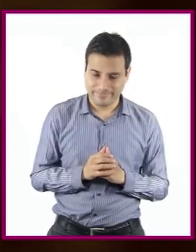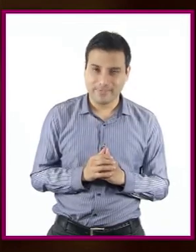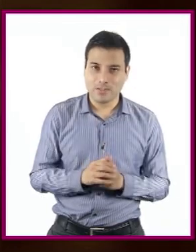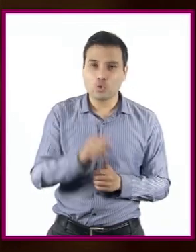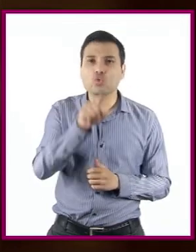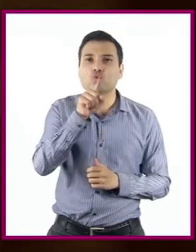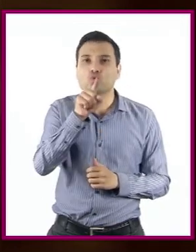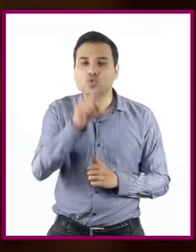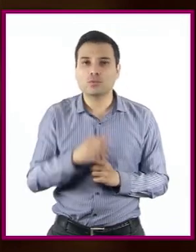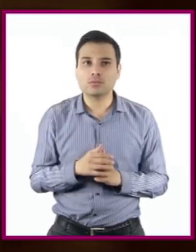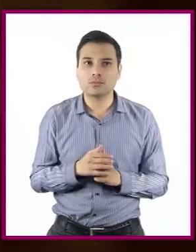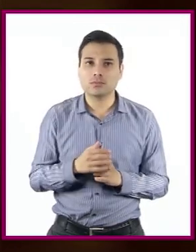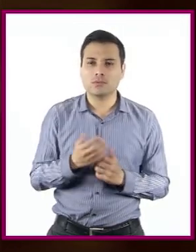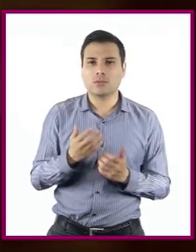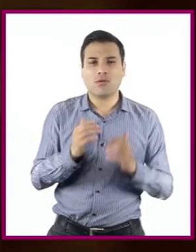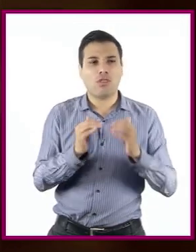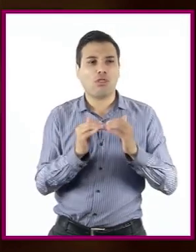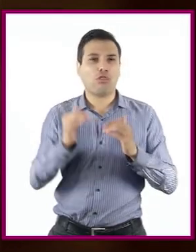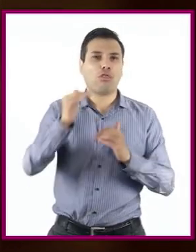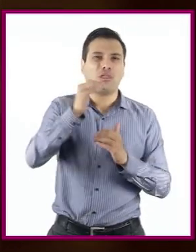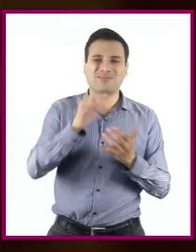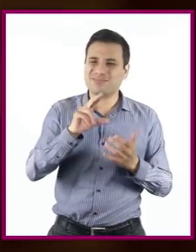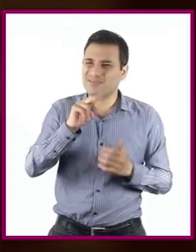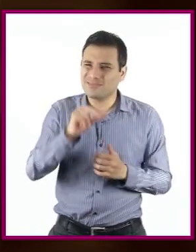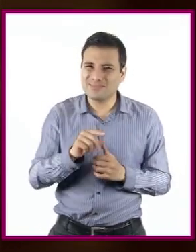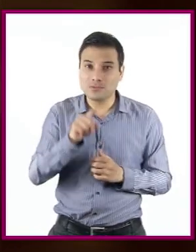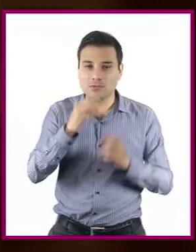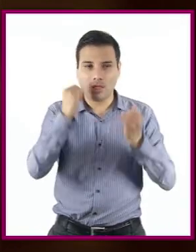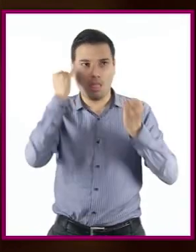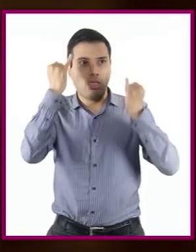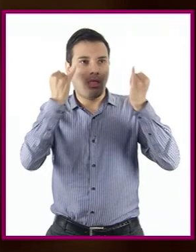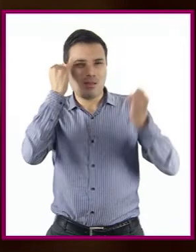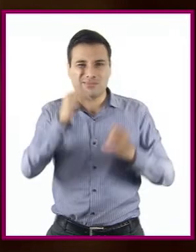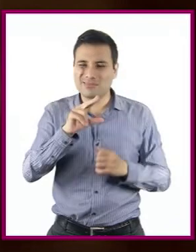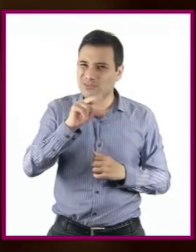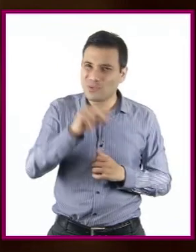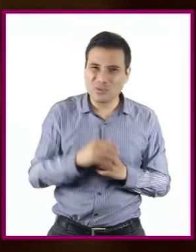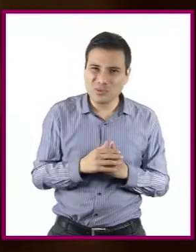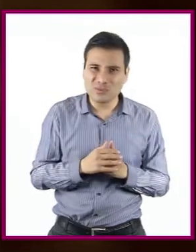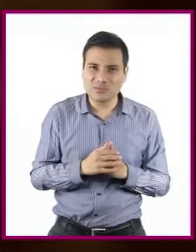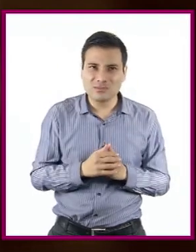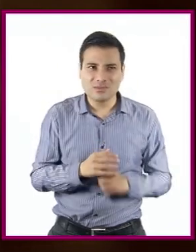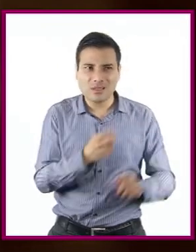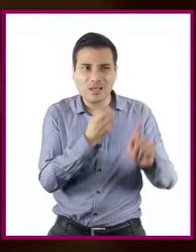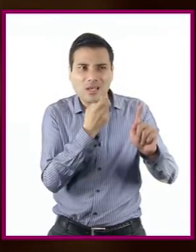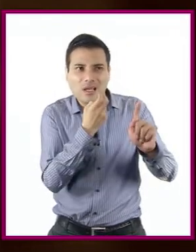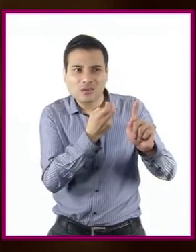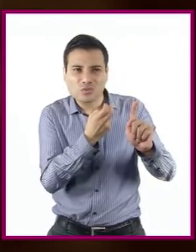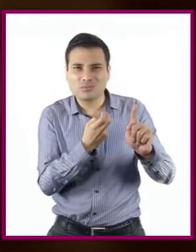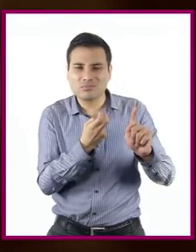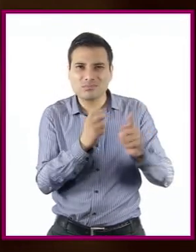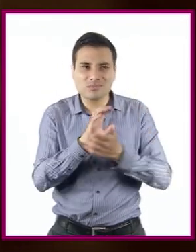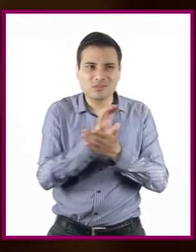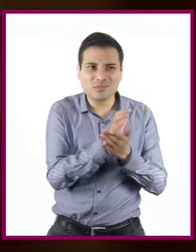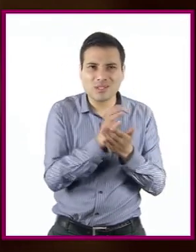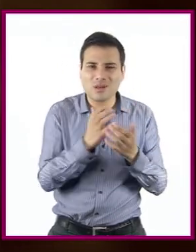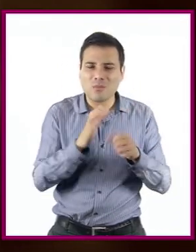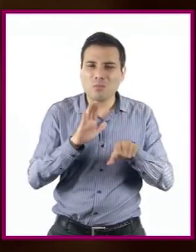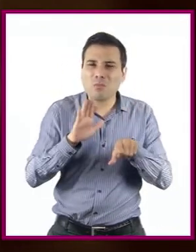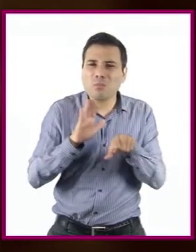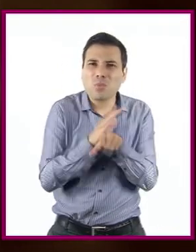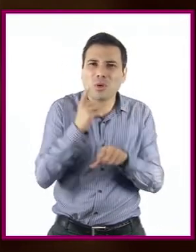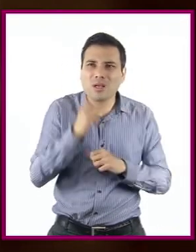nuestros privilegios y prejuicios, de analizar cuáles son las causas de estas formas de discriminación, cómo las